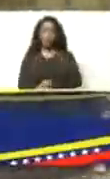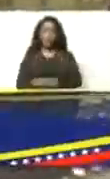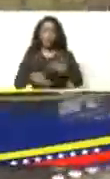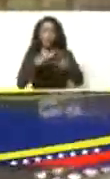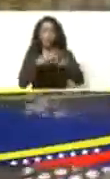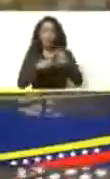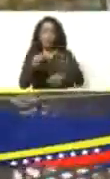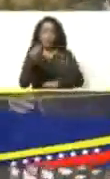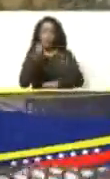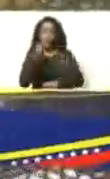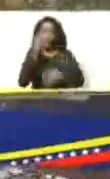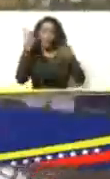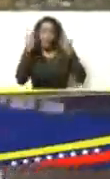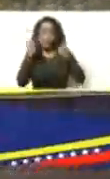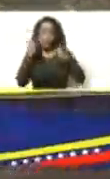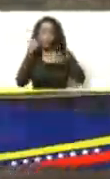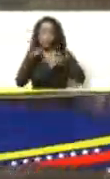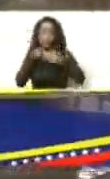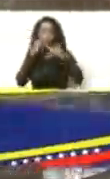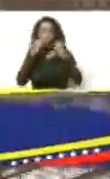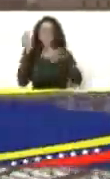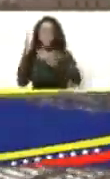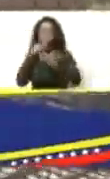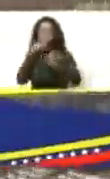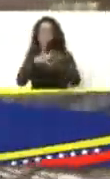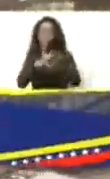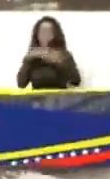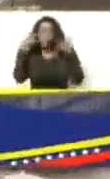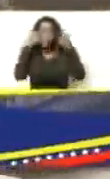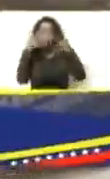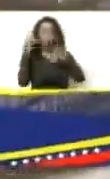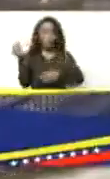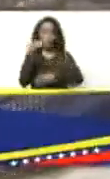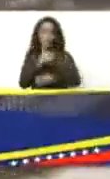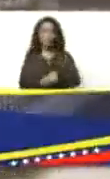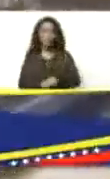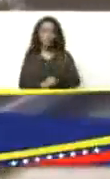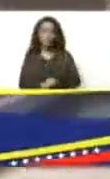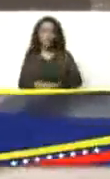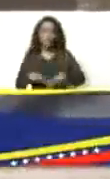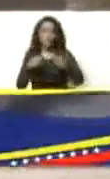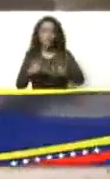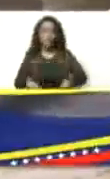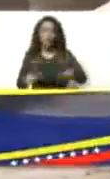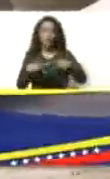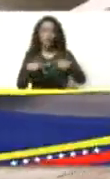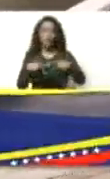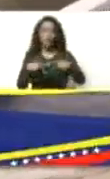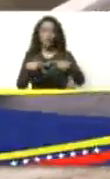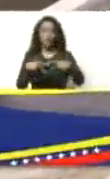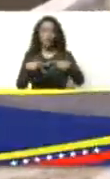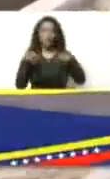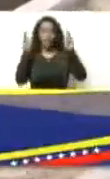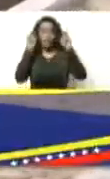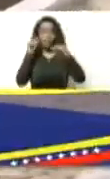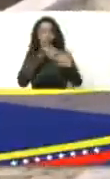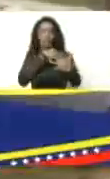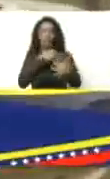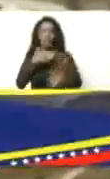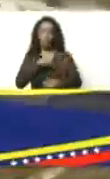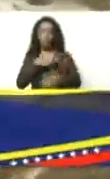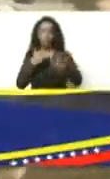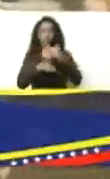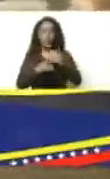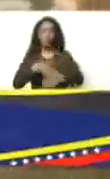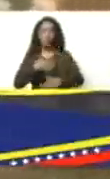de animal, de especies menores, como usted lo acaba de mencionar y orientar una vez más, dándole vida al decreto de rubros de guerra. Nosotros vamos